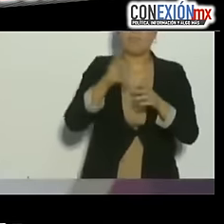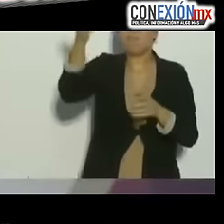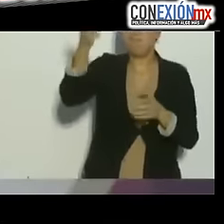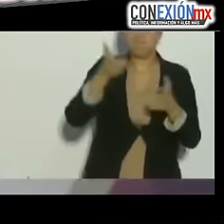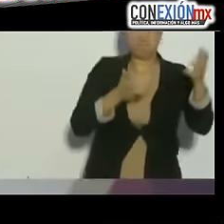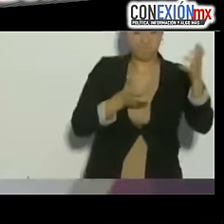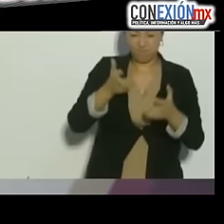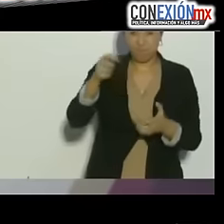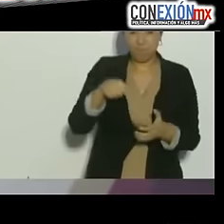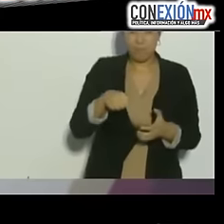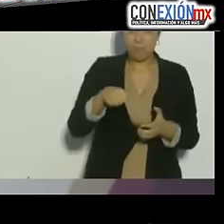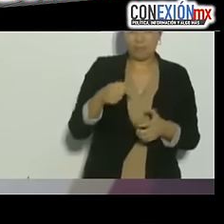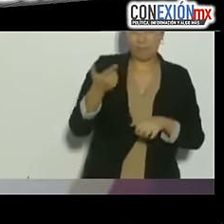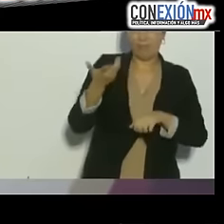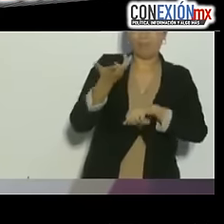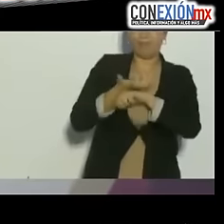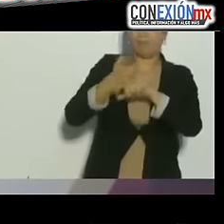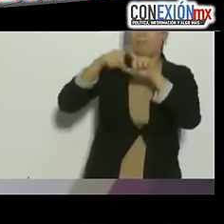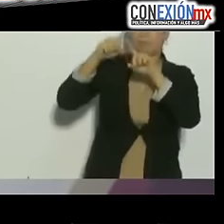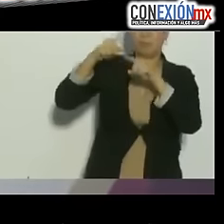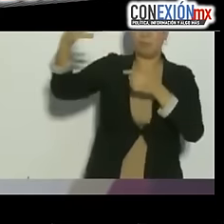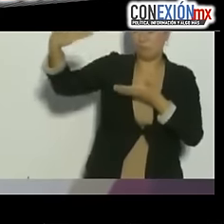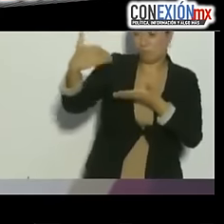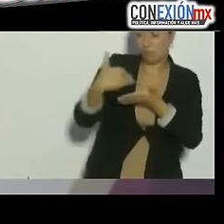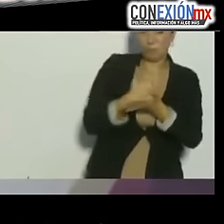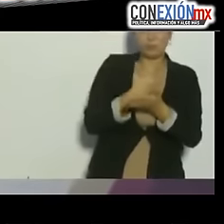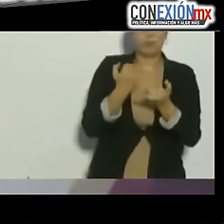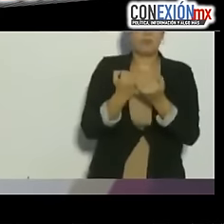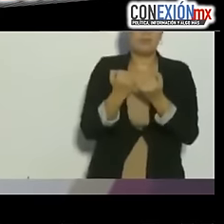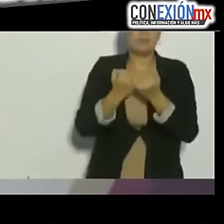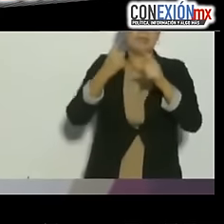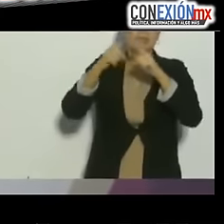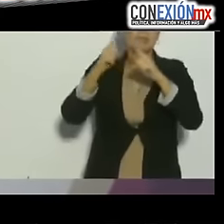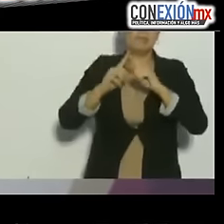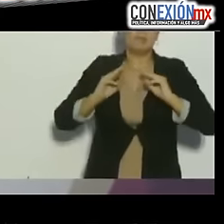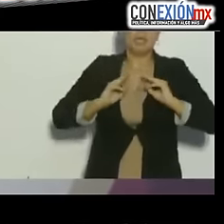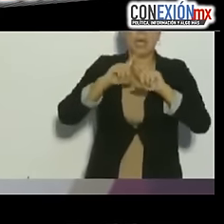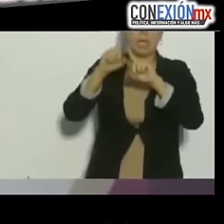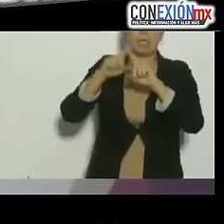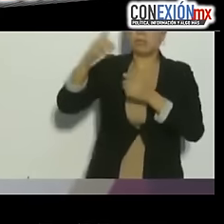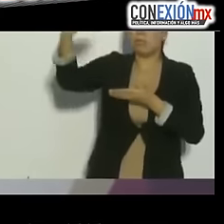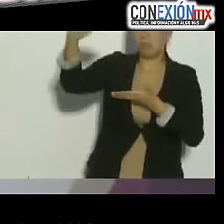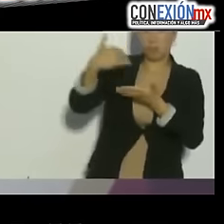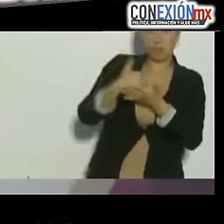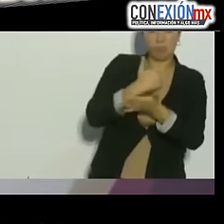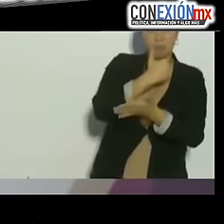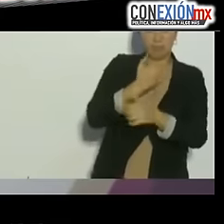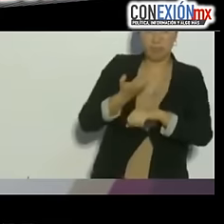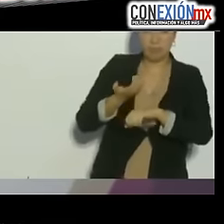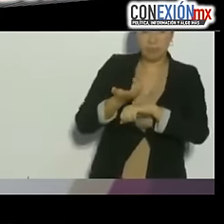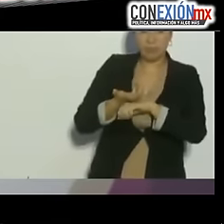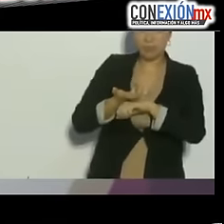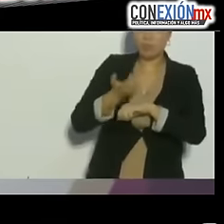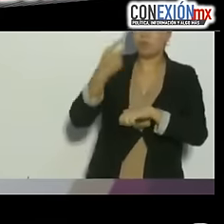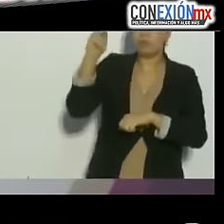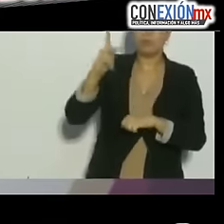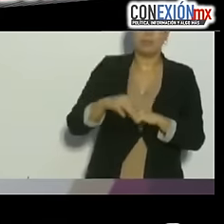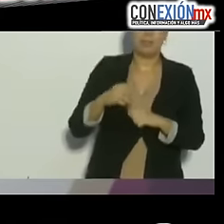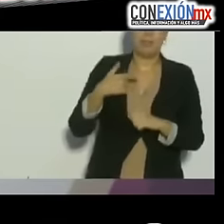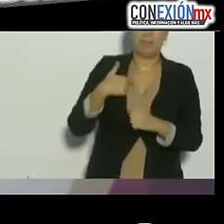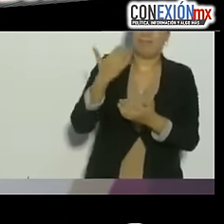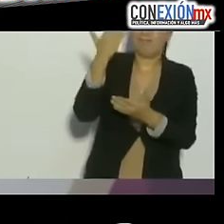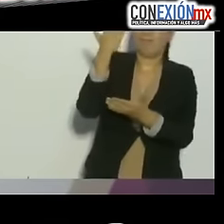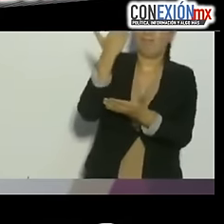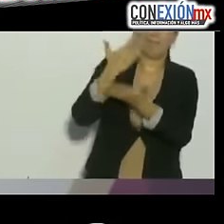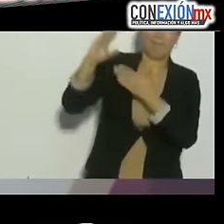O sea el mundo ya eso todo eso forma parte de las películas Pero hay una clase que todavía lo vive y